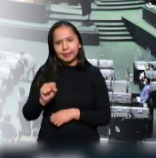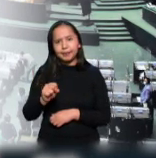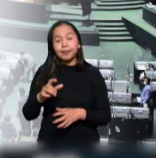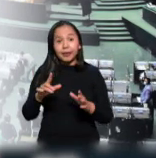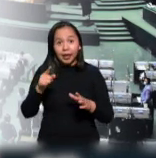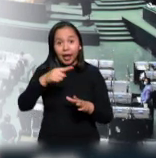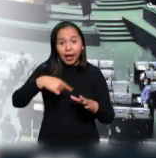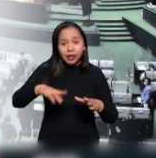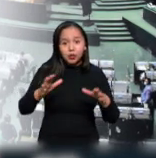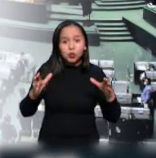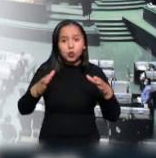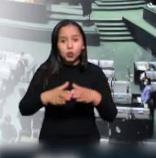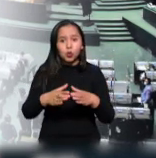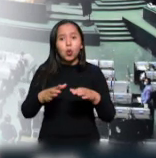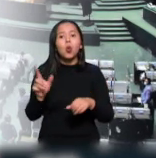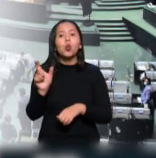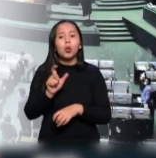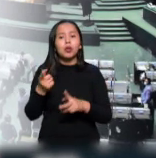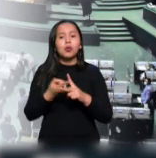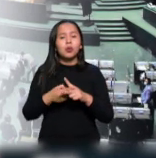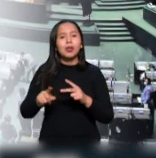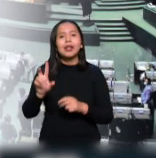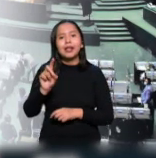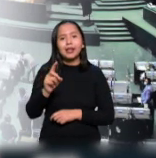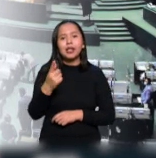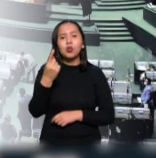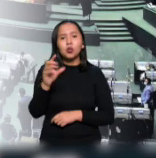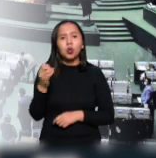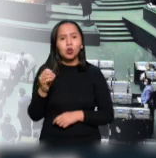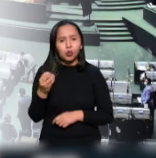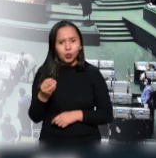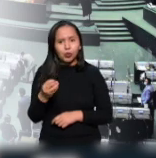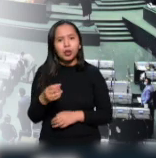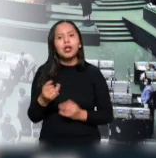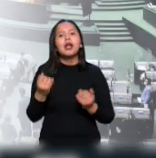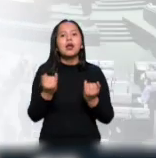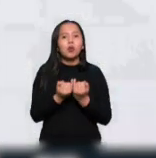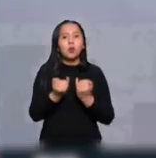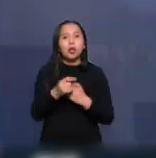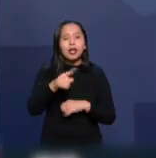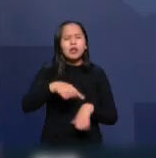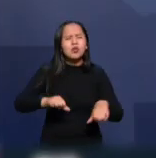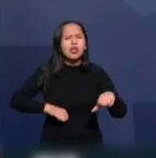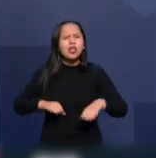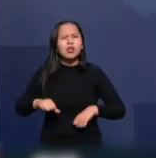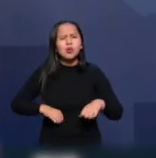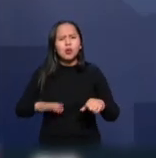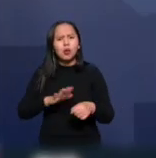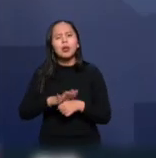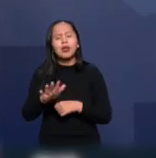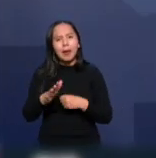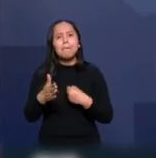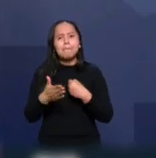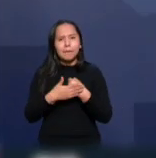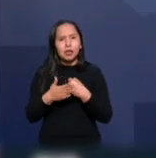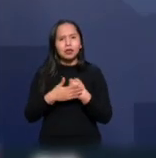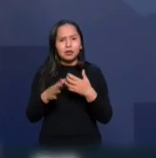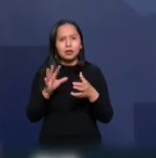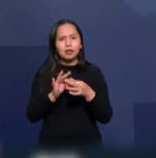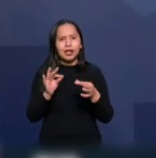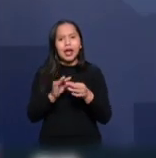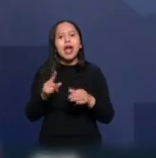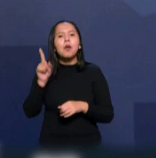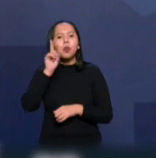Este comité deberá instalarse a más tardar el 31 de octubre y para conocer más sobre las tareas que tendrá este comité, conversaré más adelante con la abogada